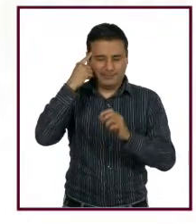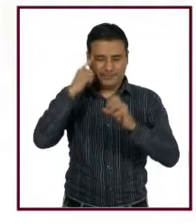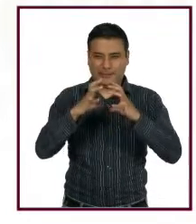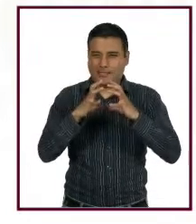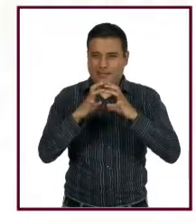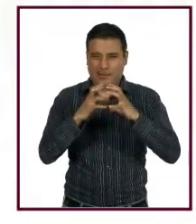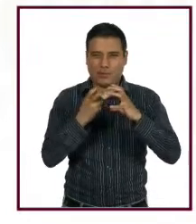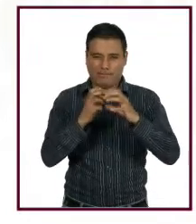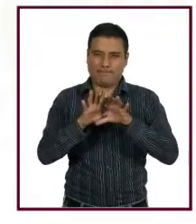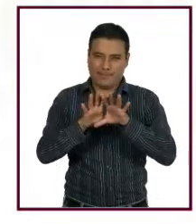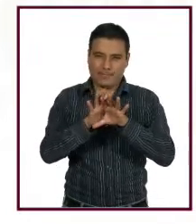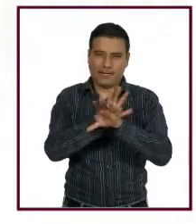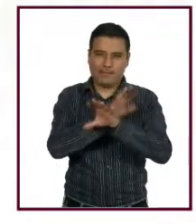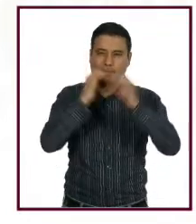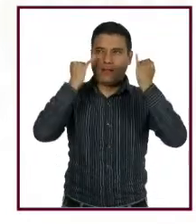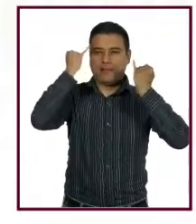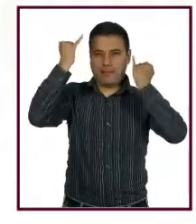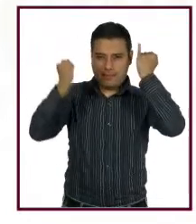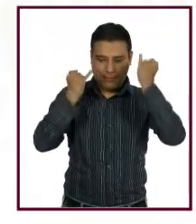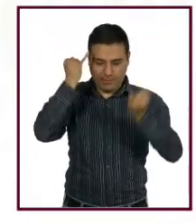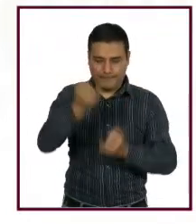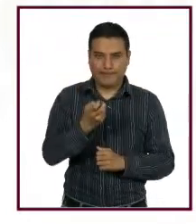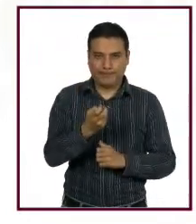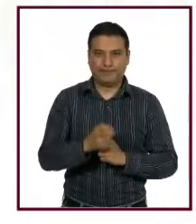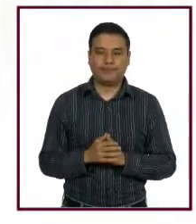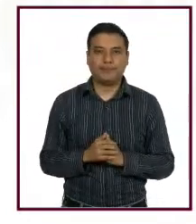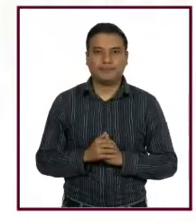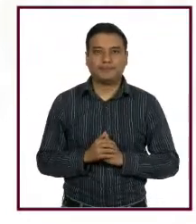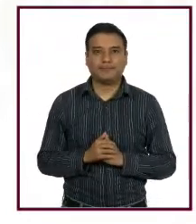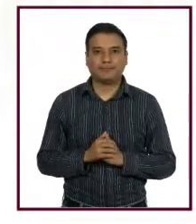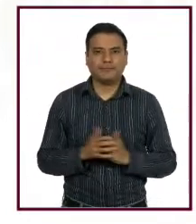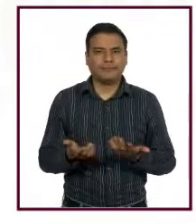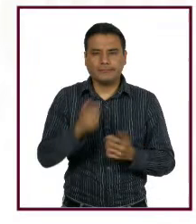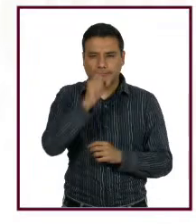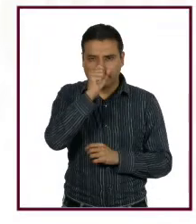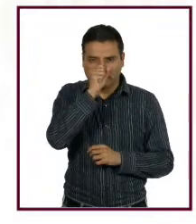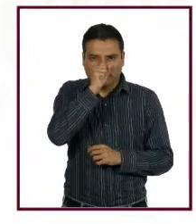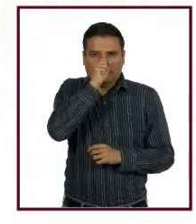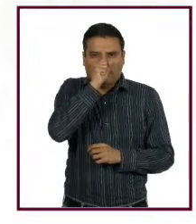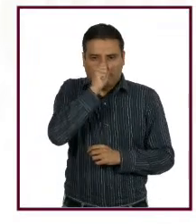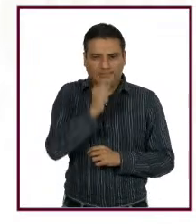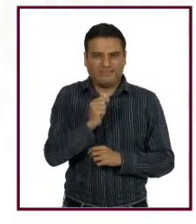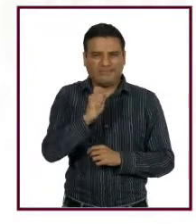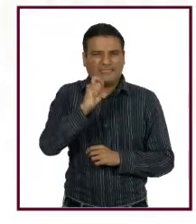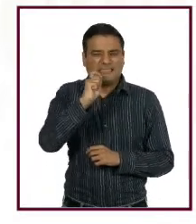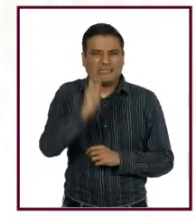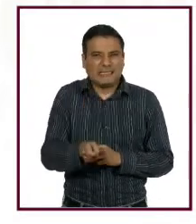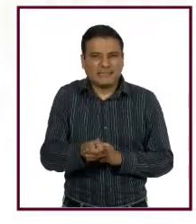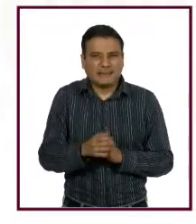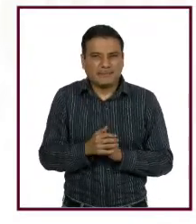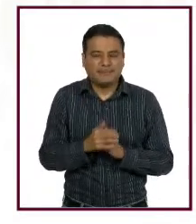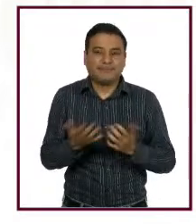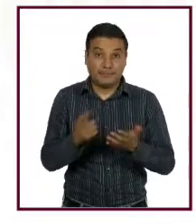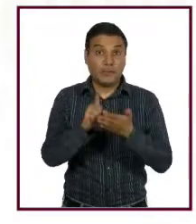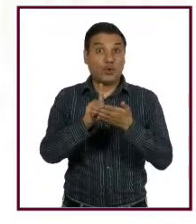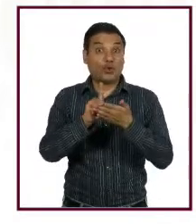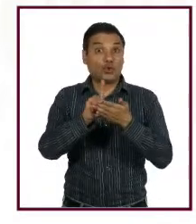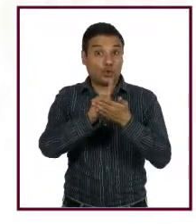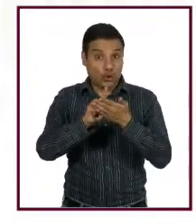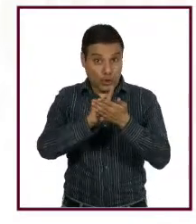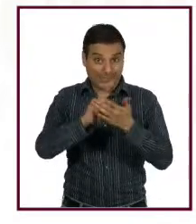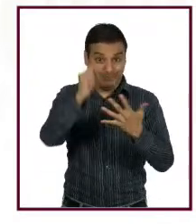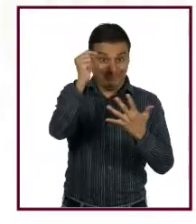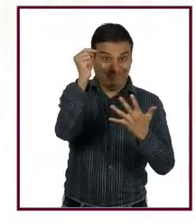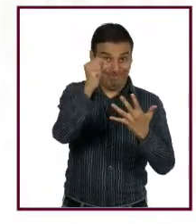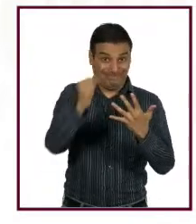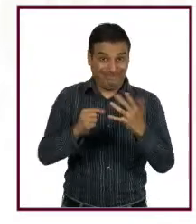central, es decir, en el cerebro. ¿Qué son los inhalables? Bueno, la mayoría de estas sustancias presentan